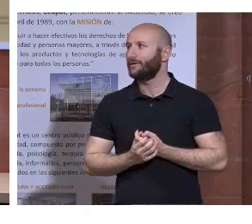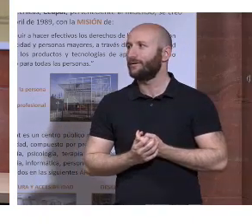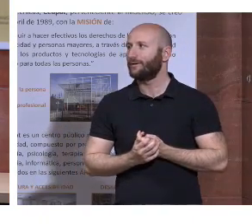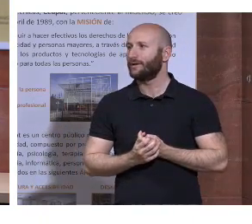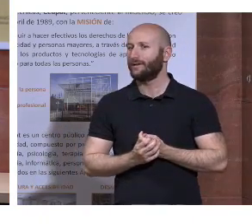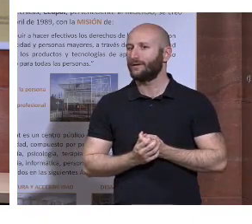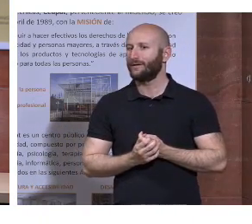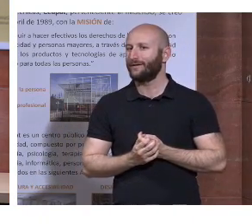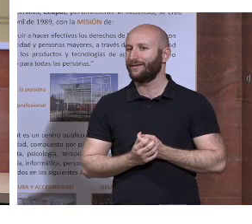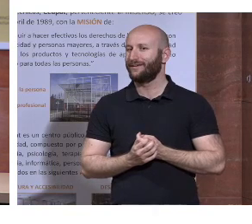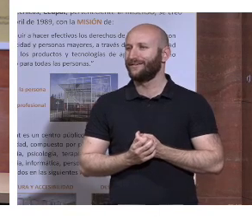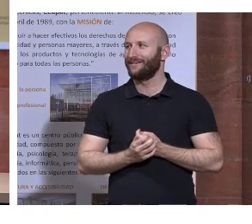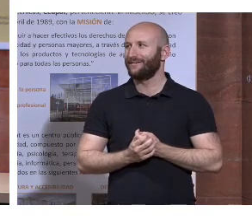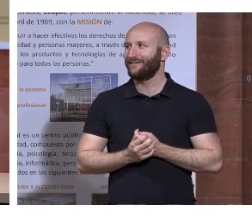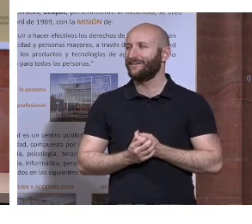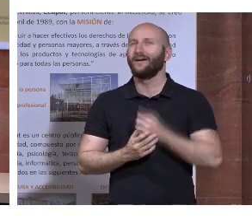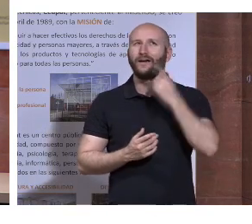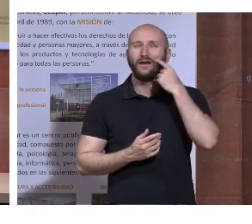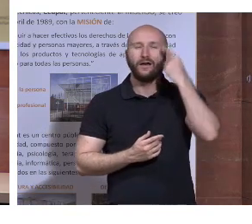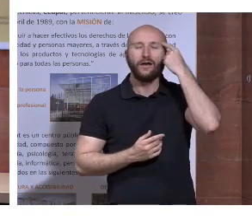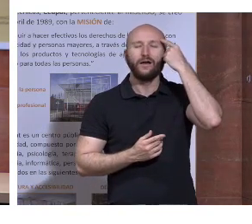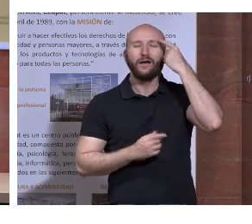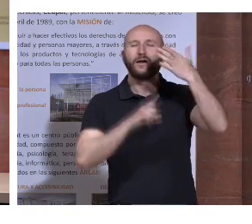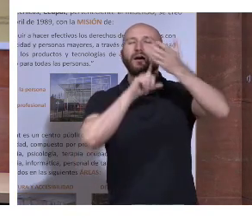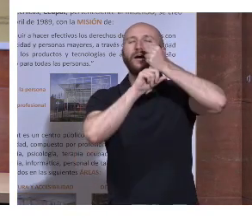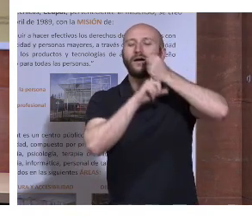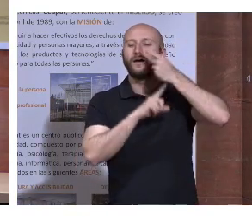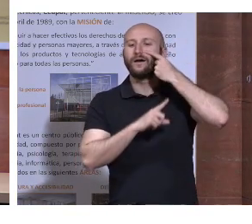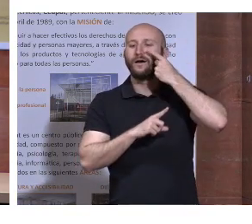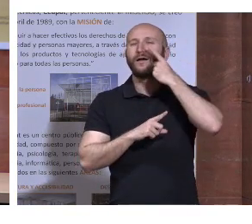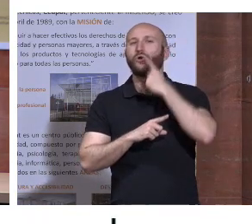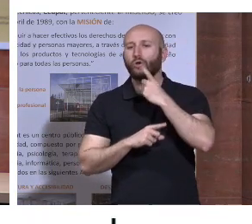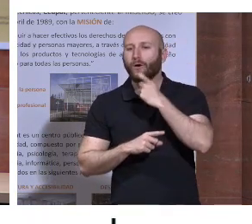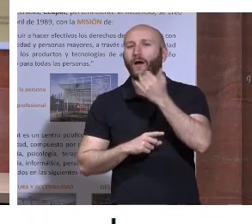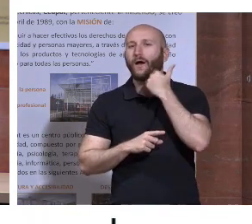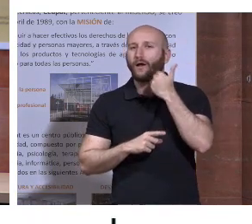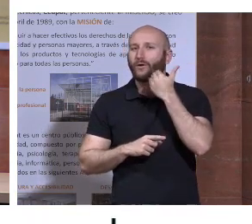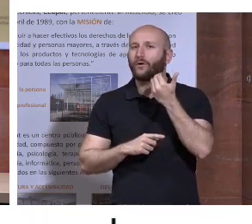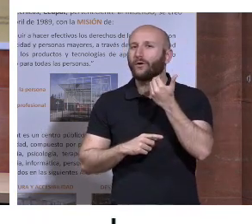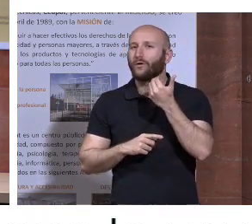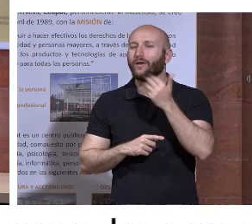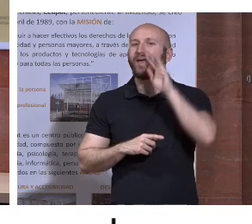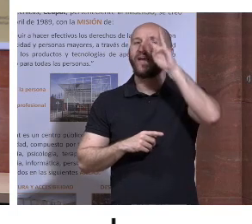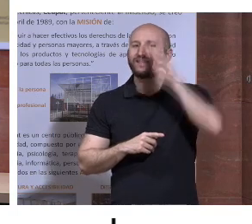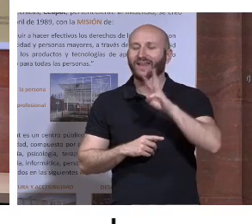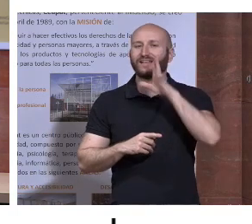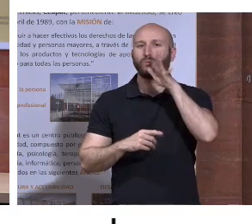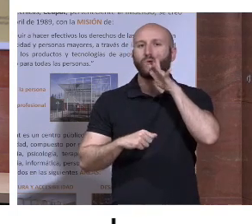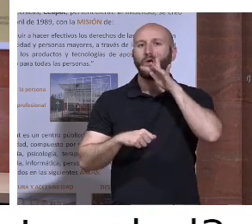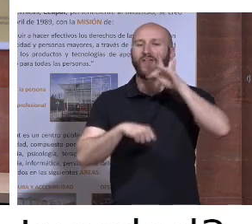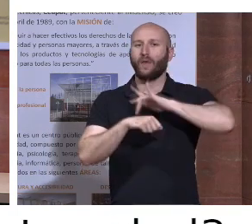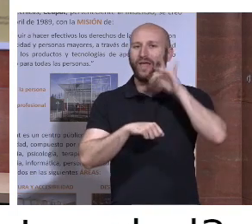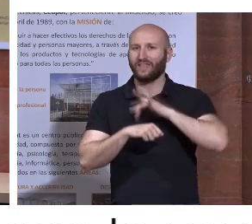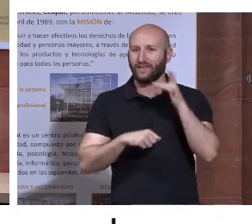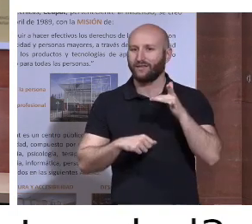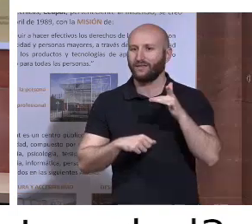visto. A ver, espera, que lo voy a adivinar. He visto que es roja, ¿verdad? Ahí va así, ¿no? Hay tres de diamante. Oye,